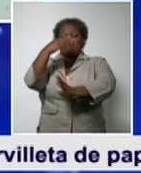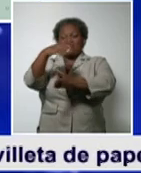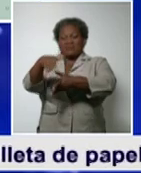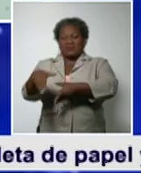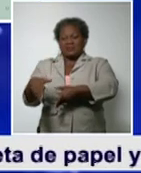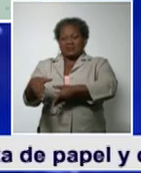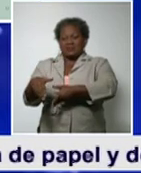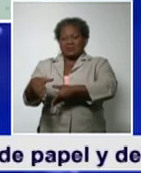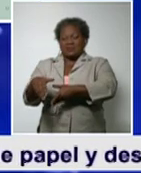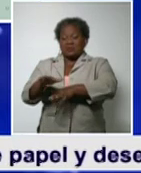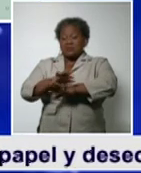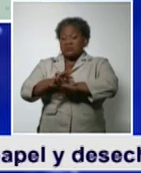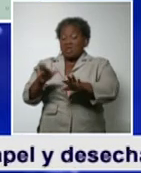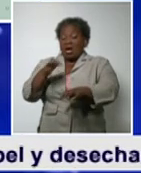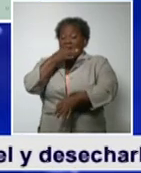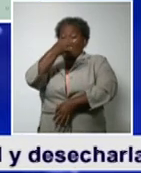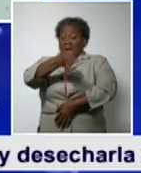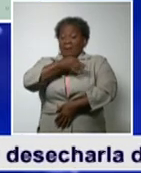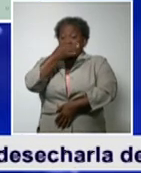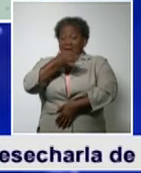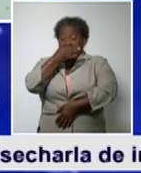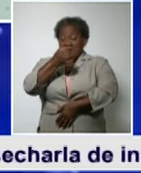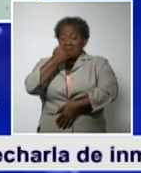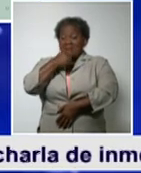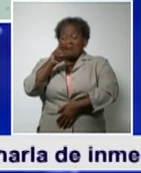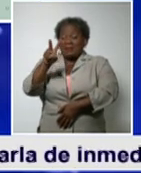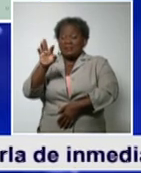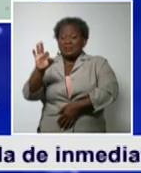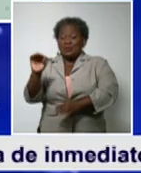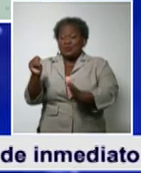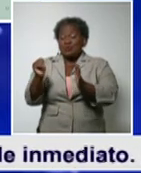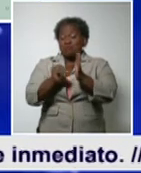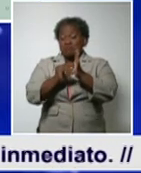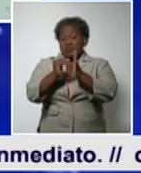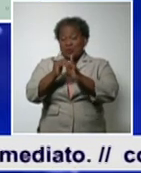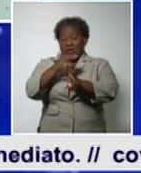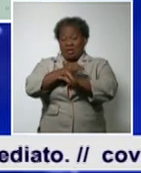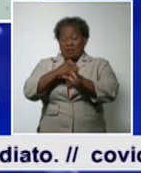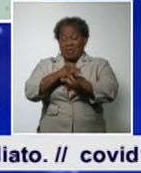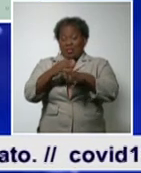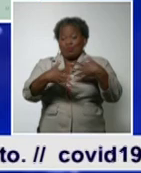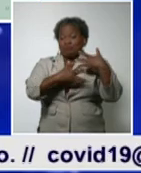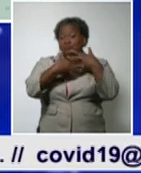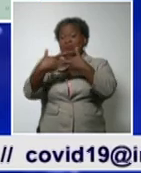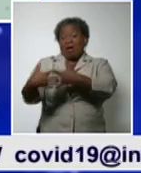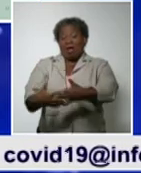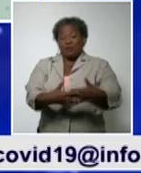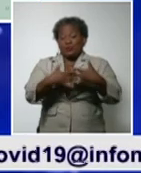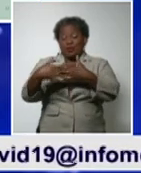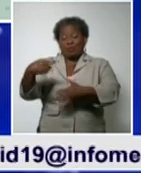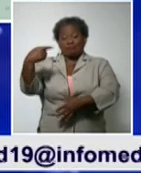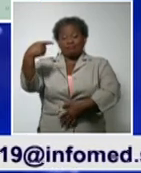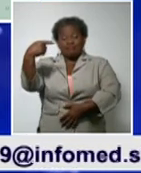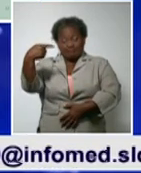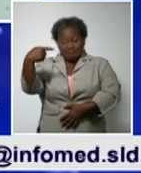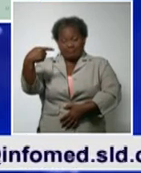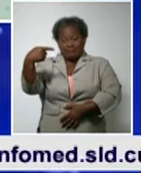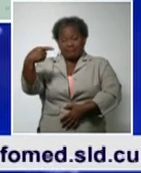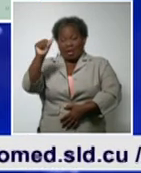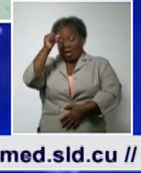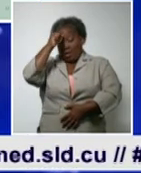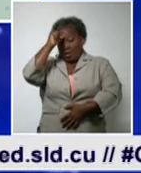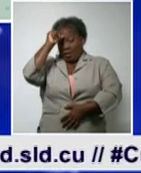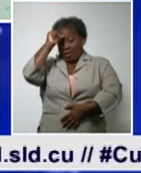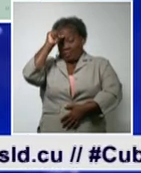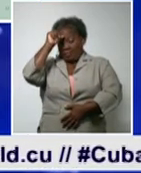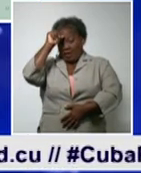Como ya dije al inicio, con más de 28 millones y medio de casos los Estados Unidos a la cabeza, India prácticamente